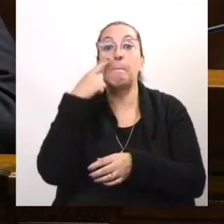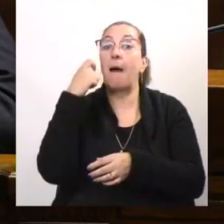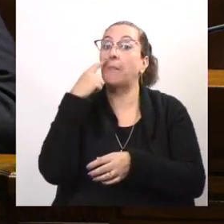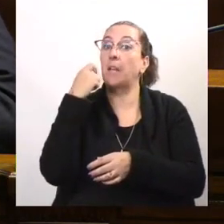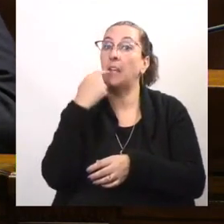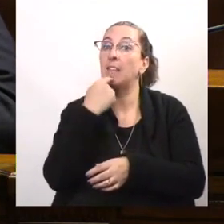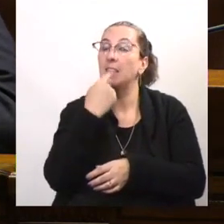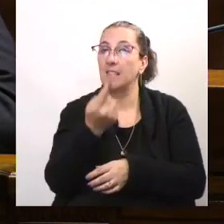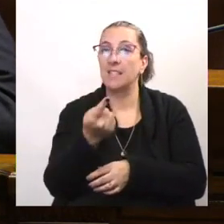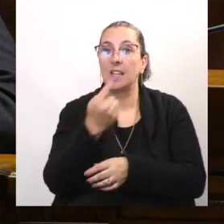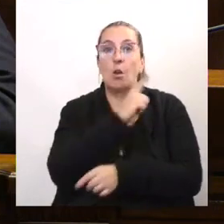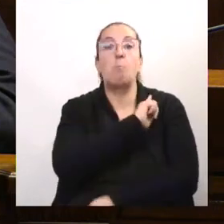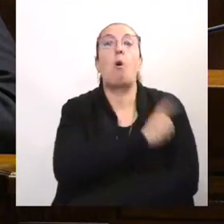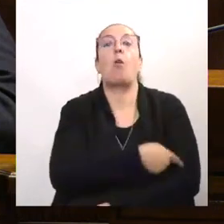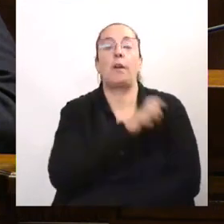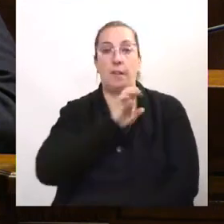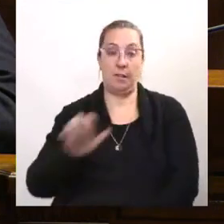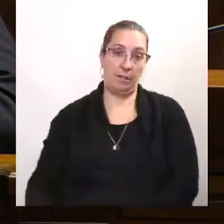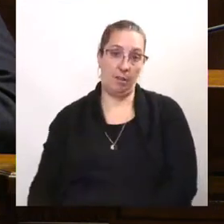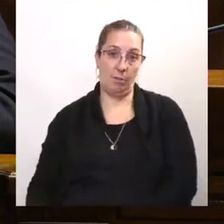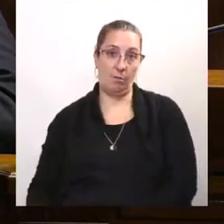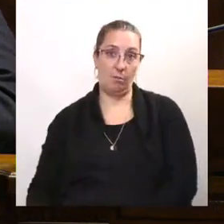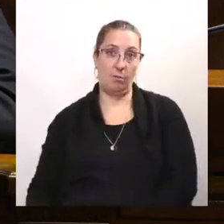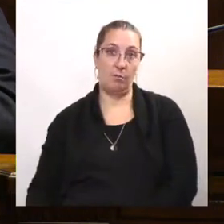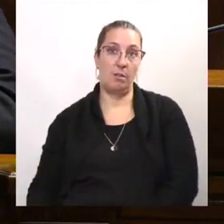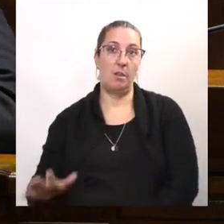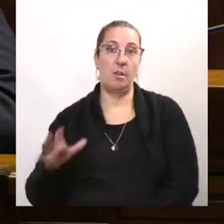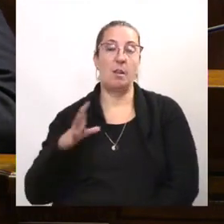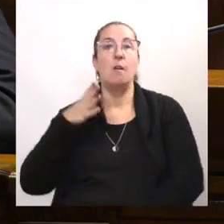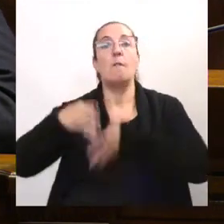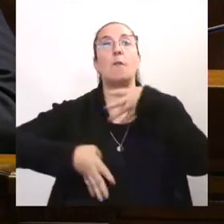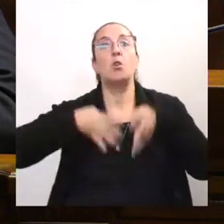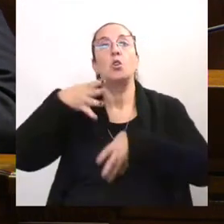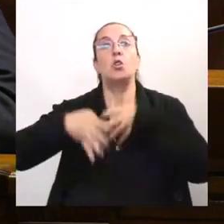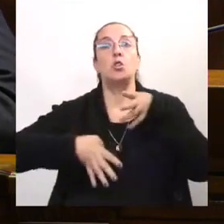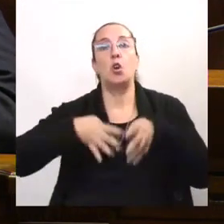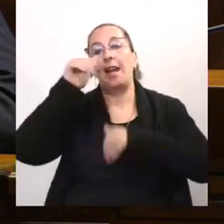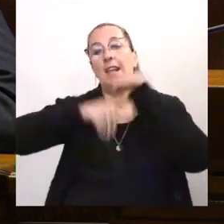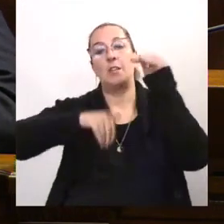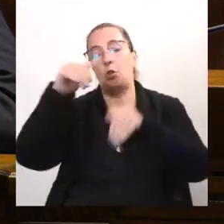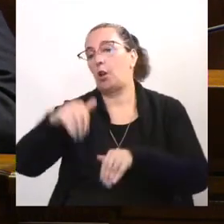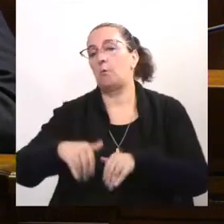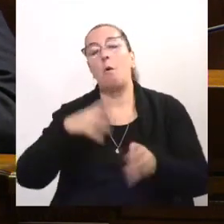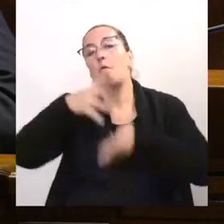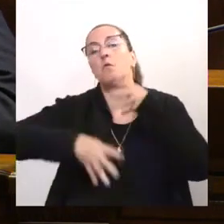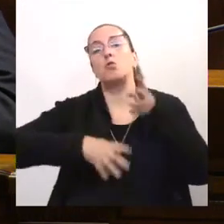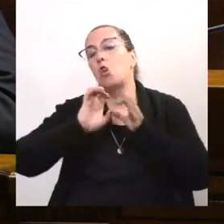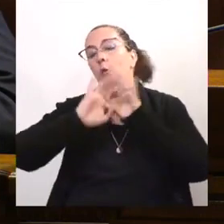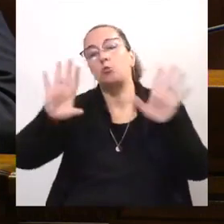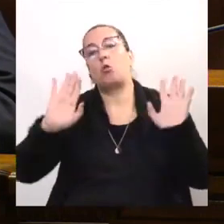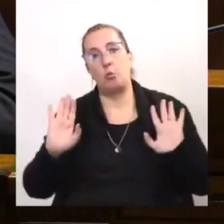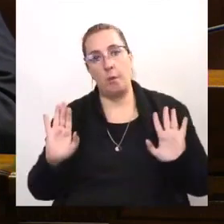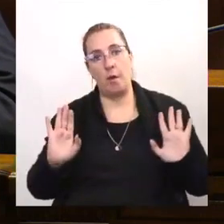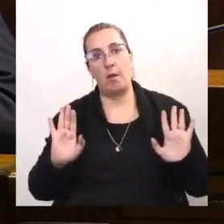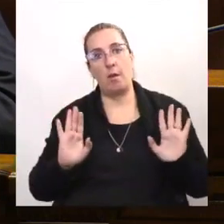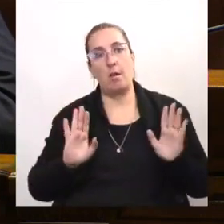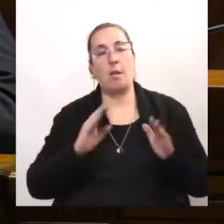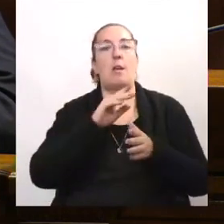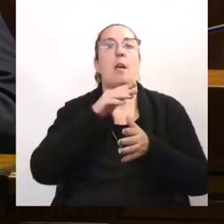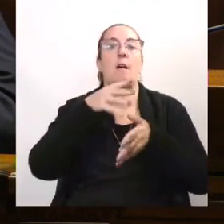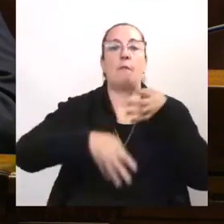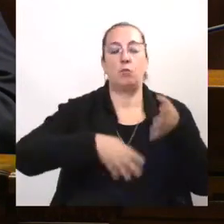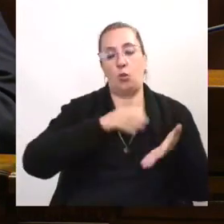Sostiene que es un poder del Estado, que existe la función electoral como una función autónoma de la función administrativa,